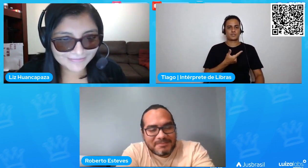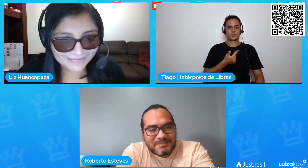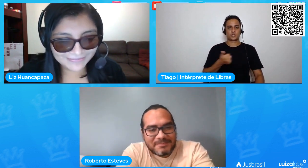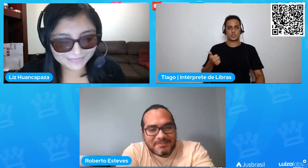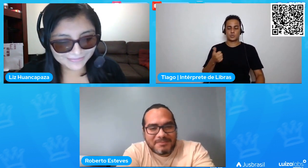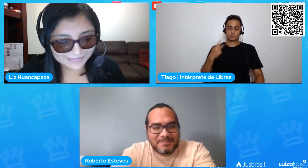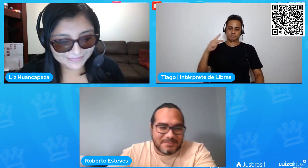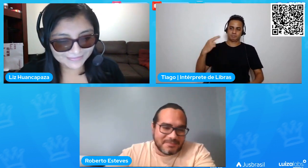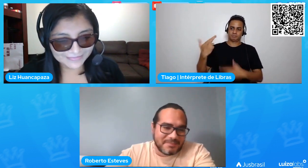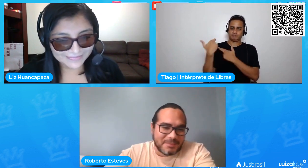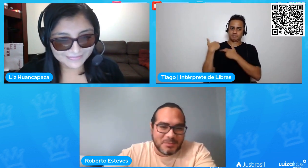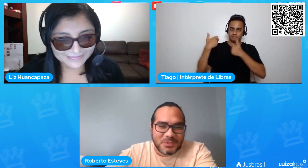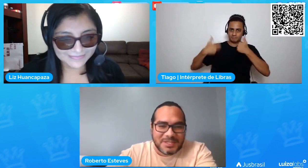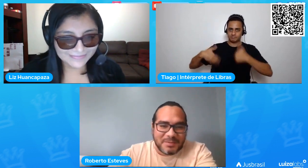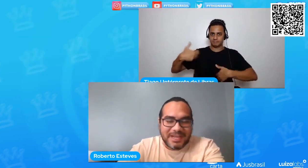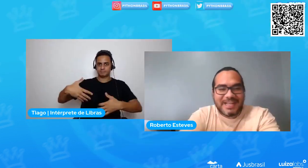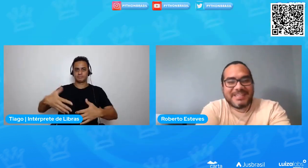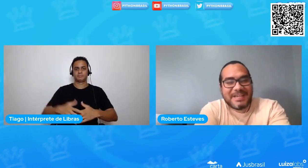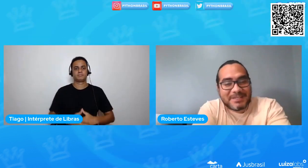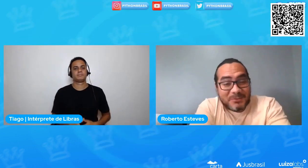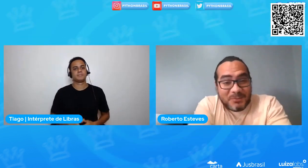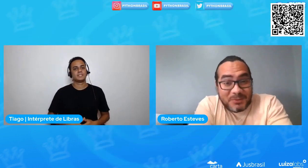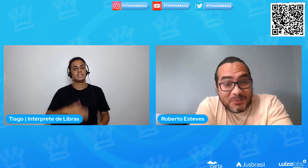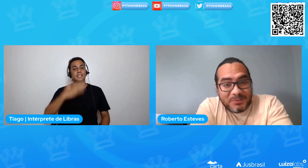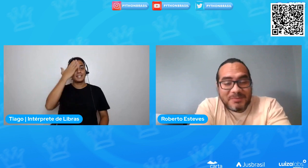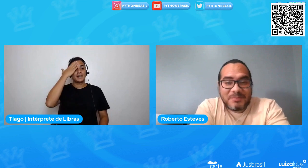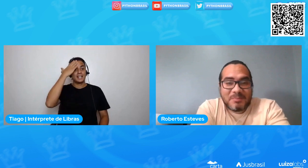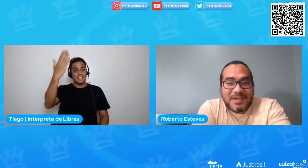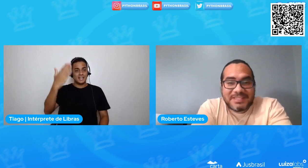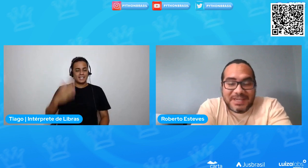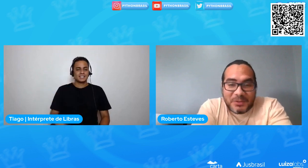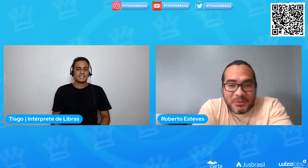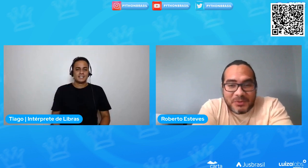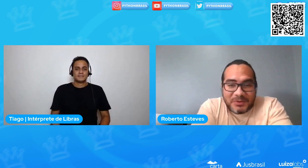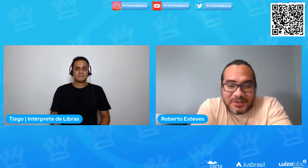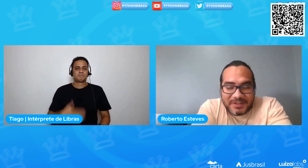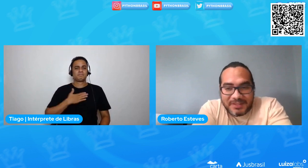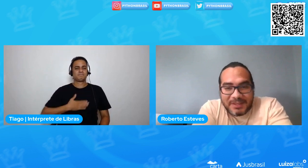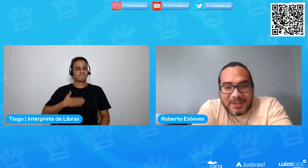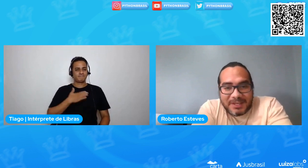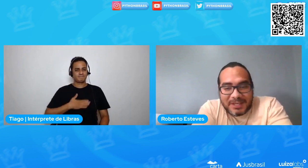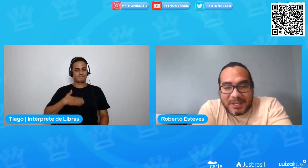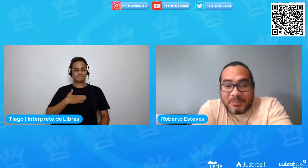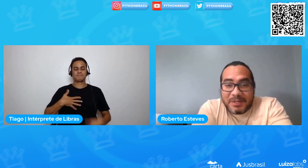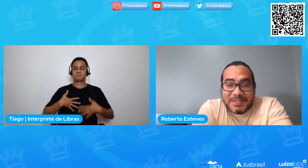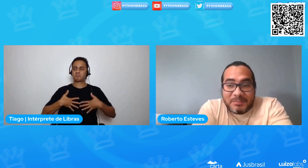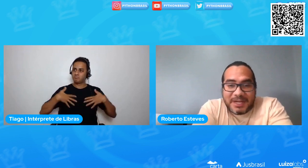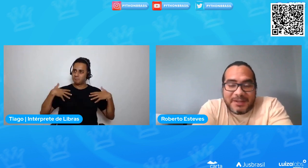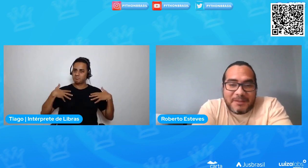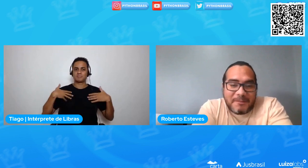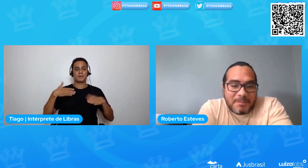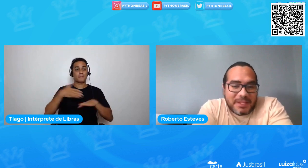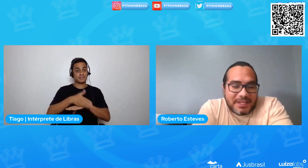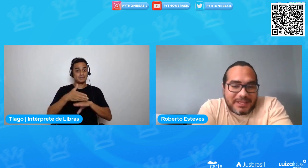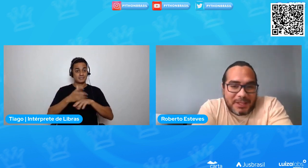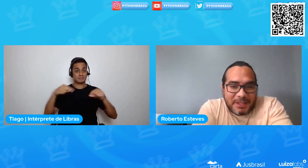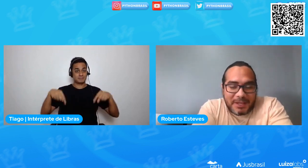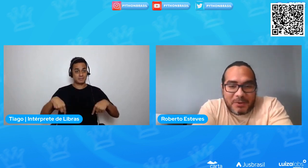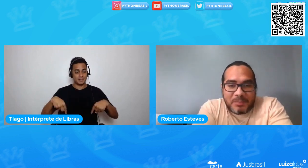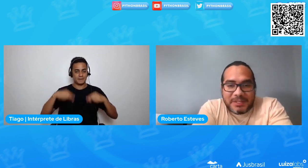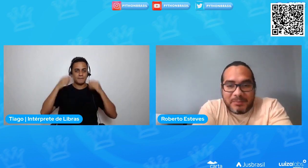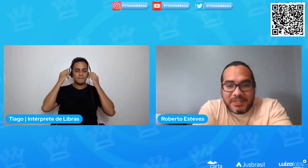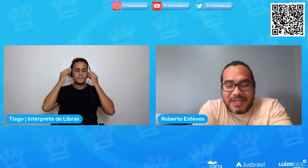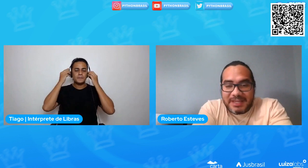tuya. Muchísimas gracias. Es un placer y un honor participar. Antes